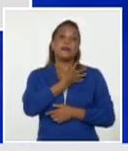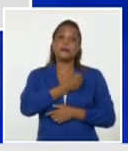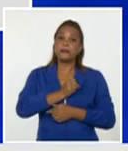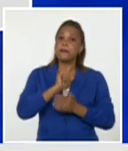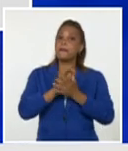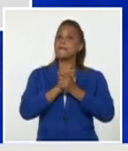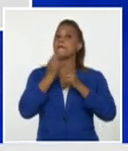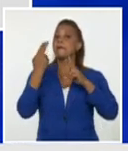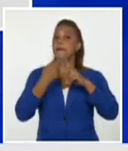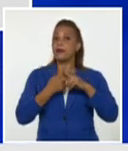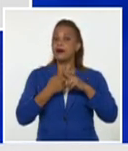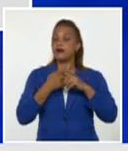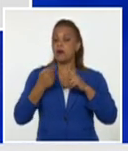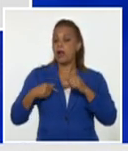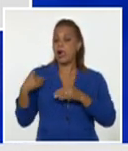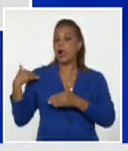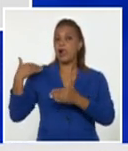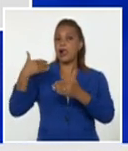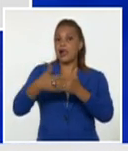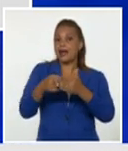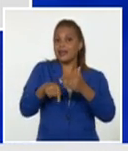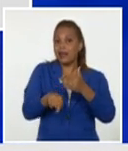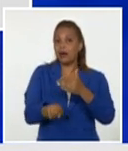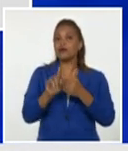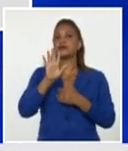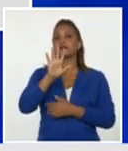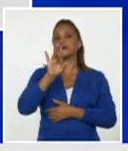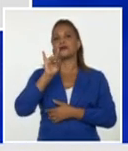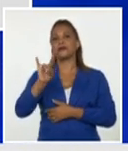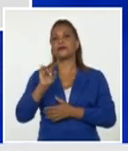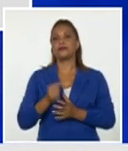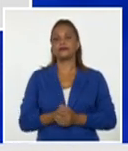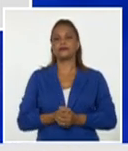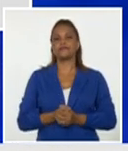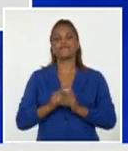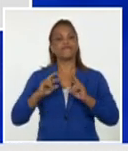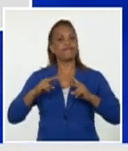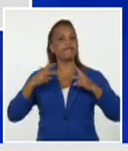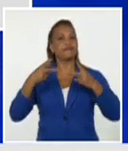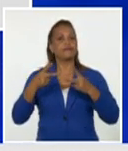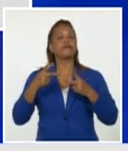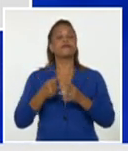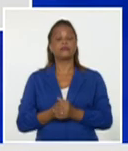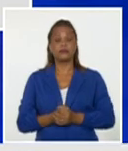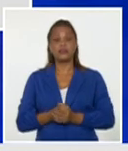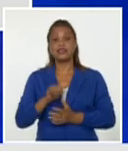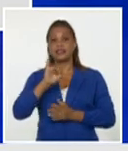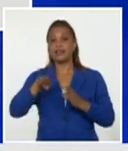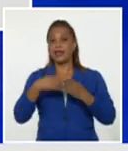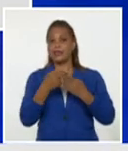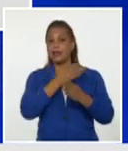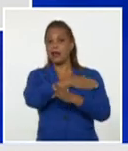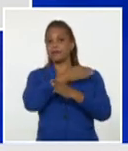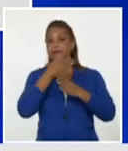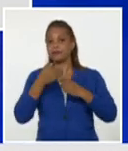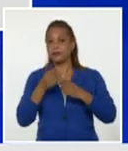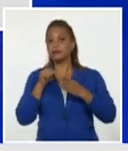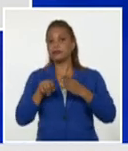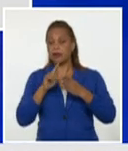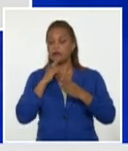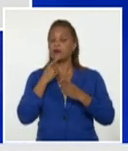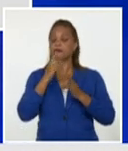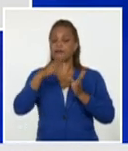vamos por 59, reitero, en los 6 primeros días. Sirva esta